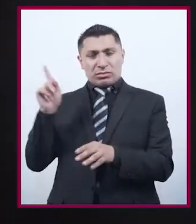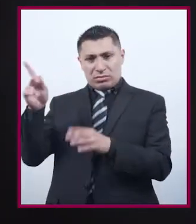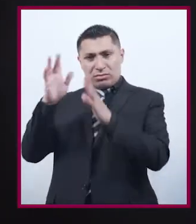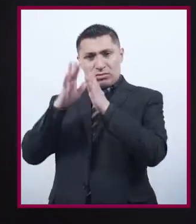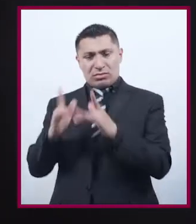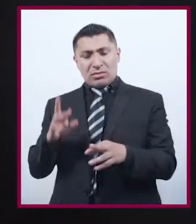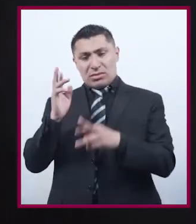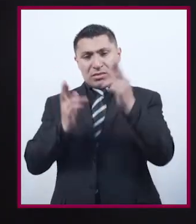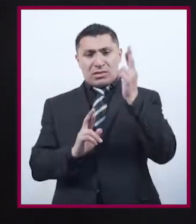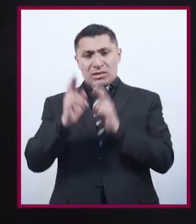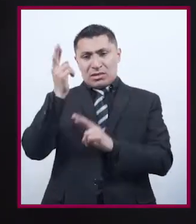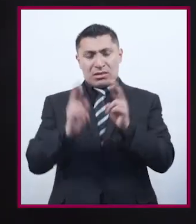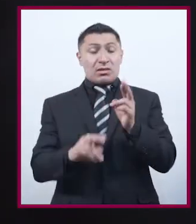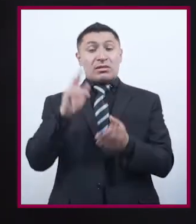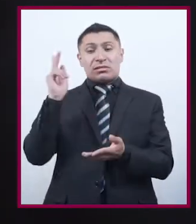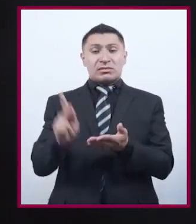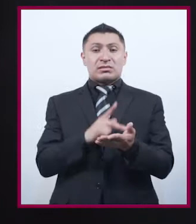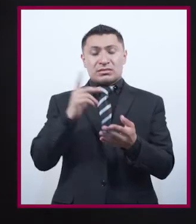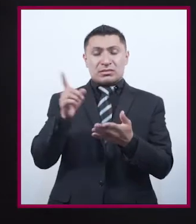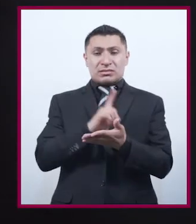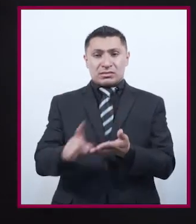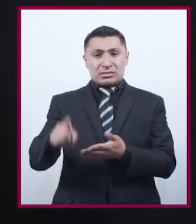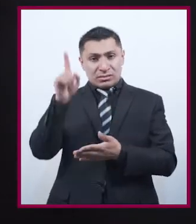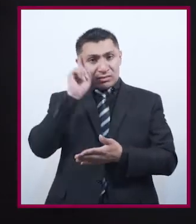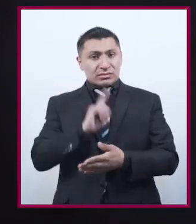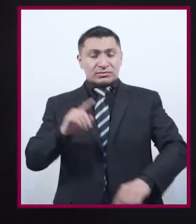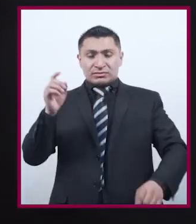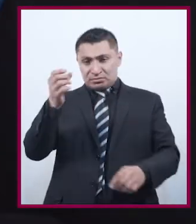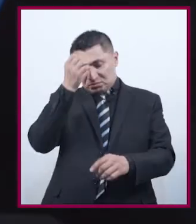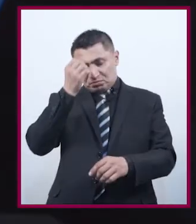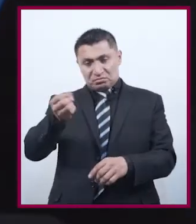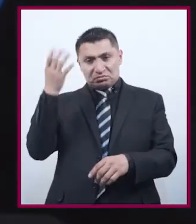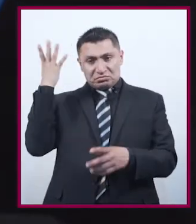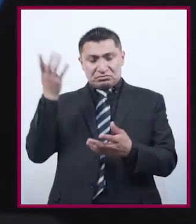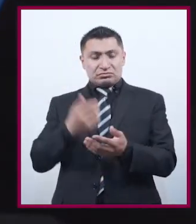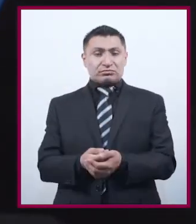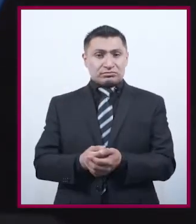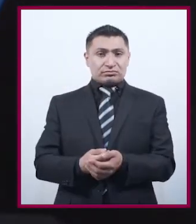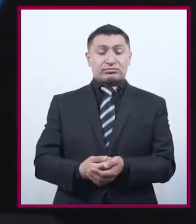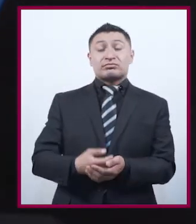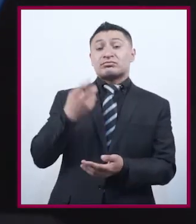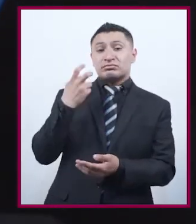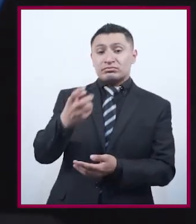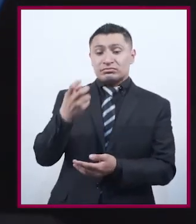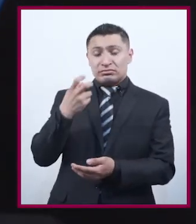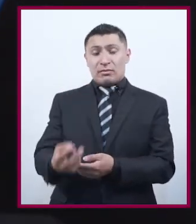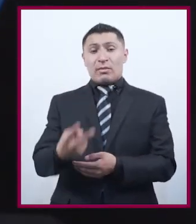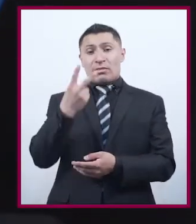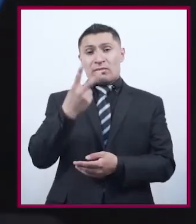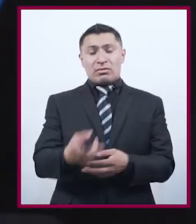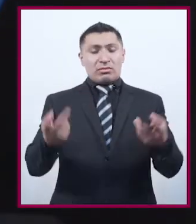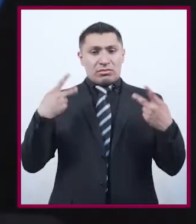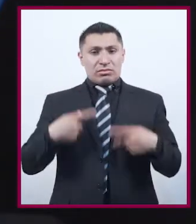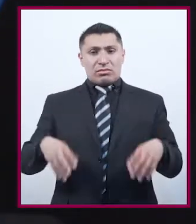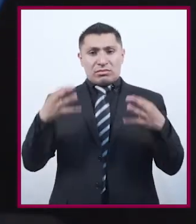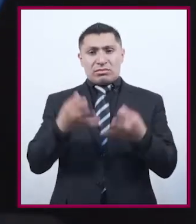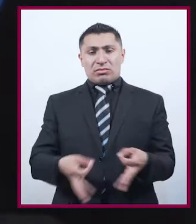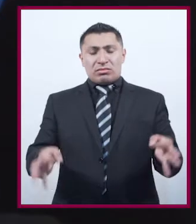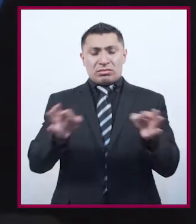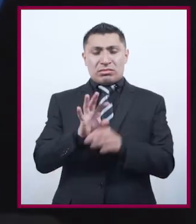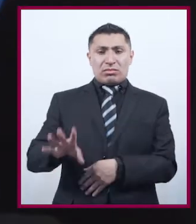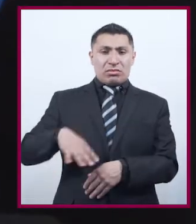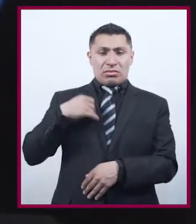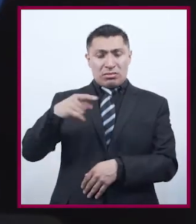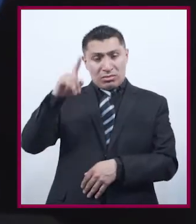en la Revolución, nuevamente los derechos de las mujeres fueron olvidados. Es entonces cuando dos figuras emblemáticas de la lucha de